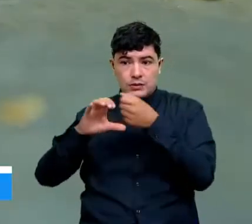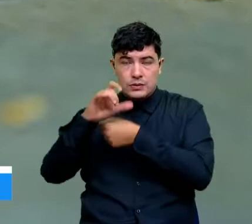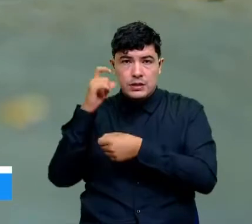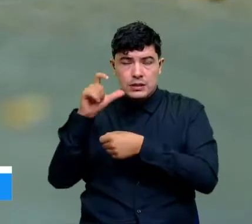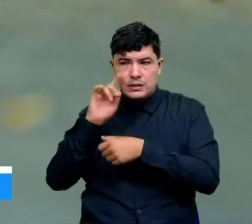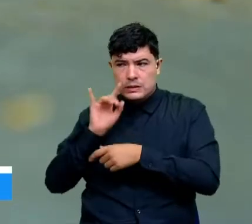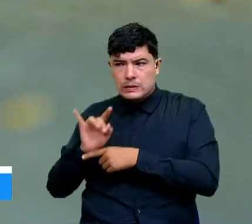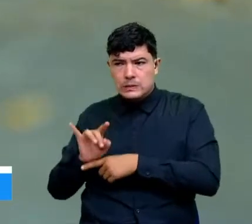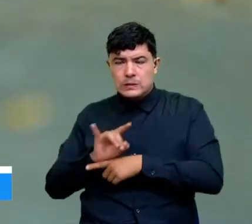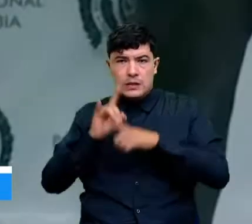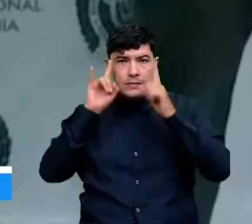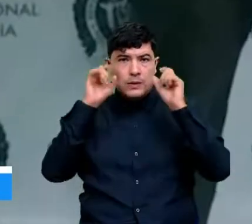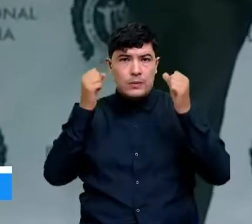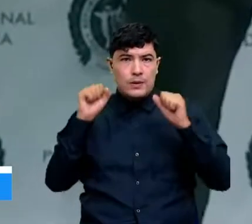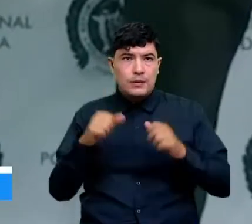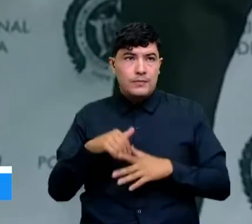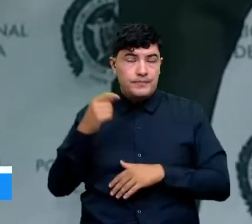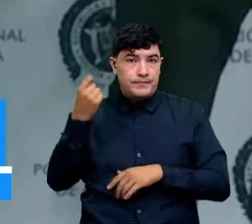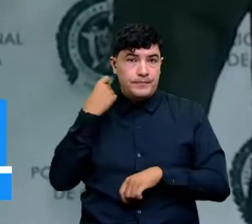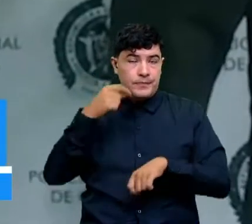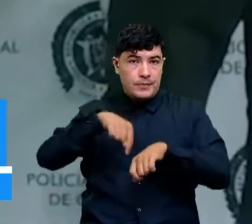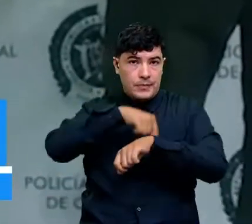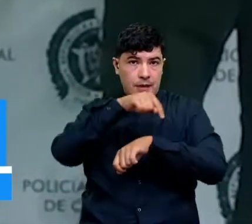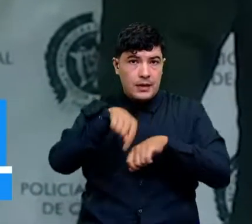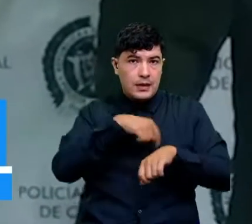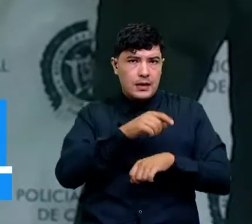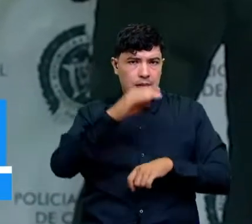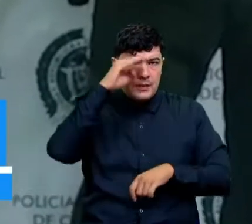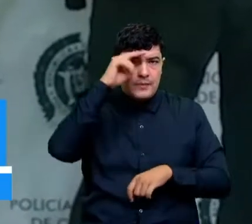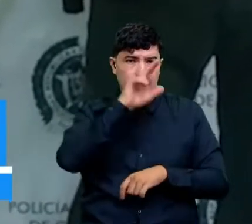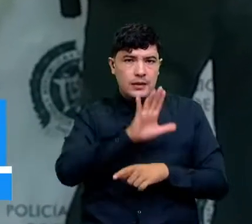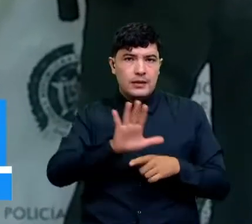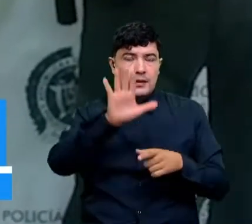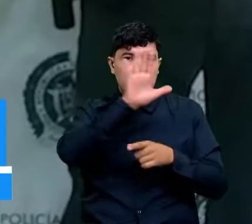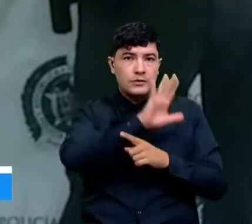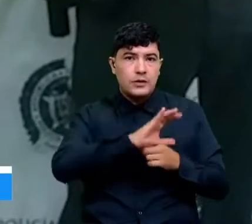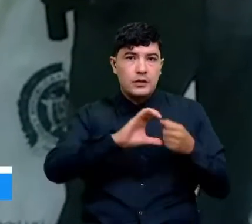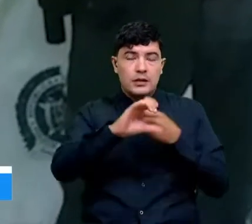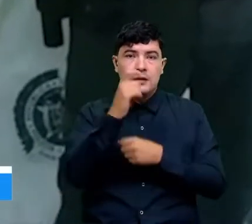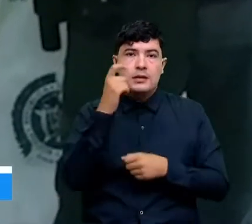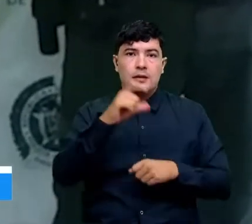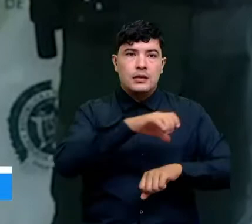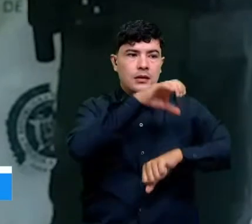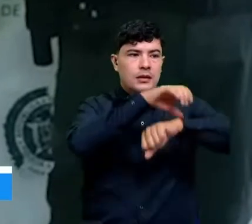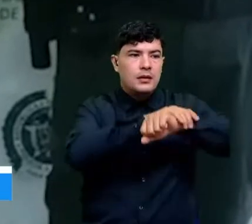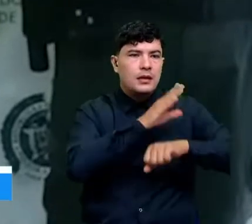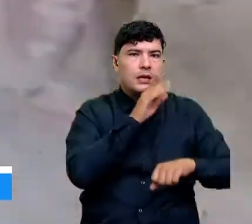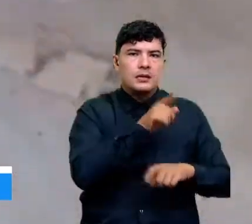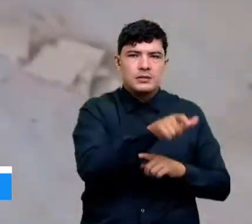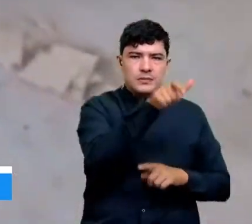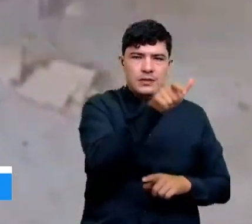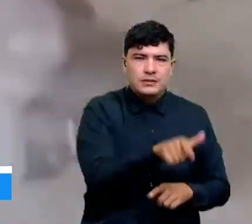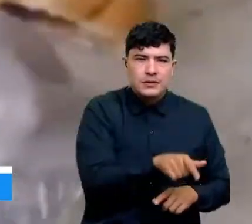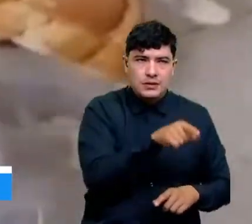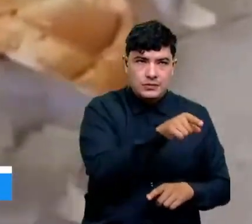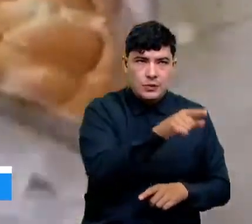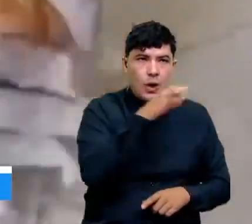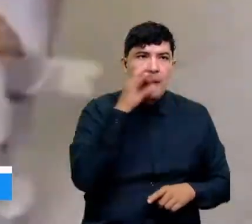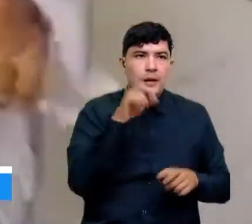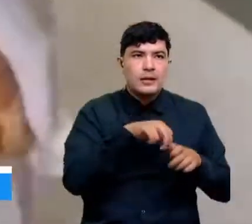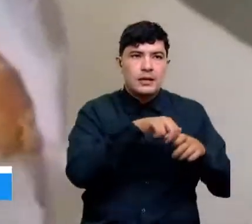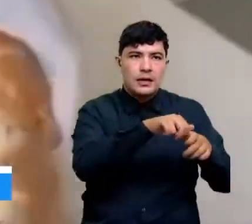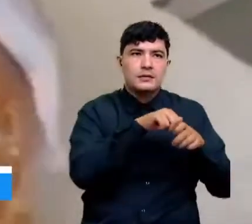norte de Santander. En las últimas horas, uniformados de la Policía Metropolitana de Cúcuta capturaron a un hombre que llevaba un cargamento de